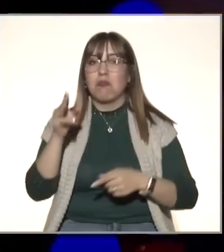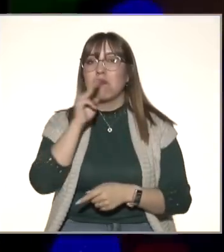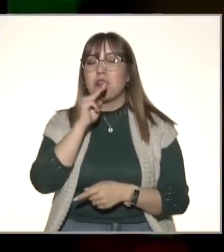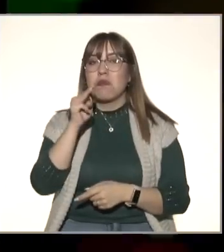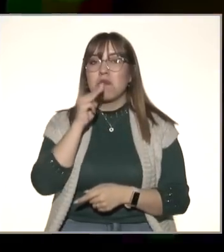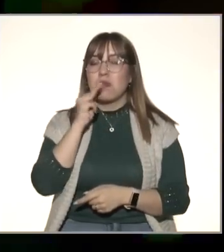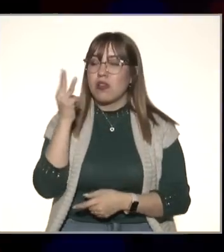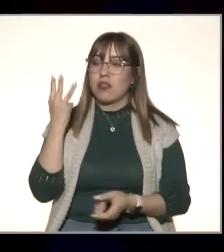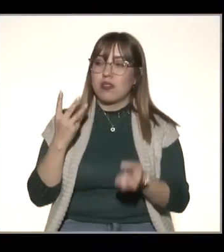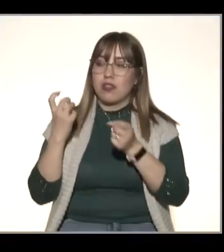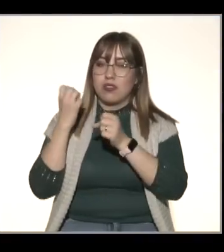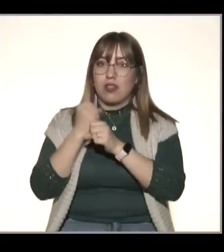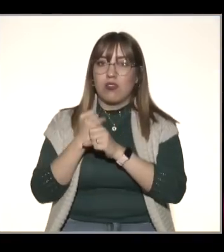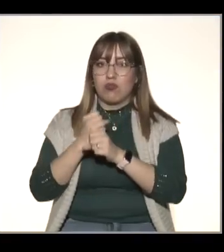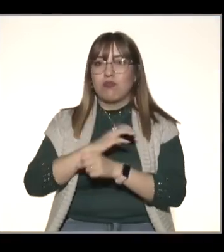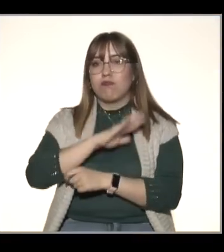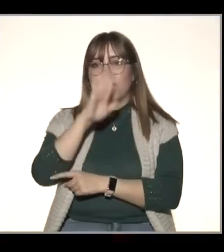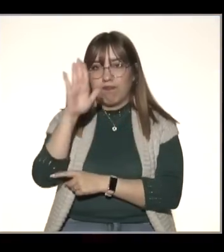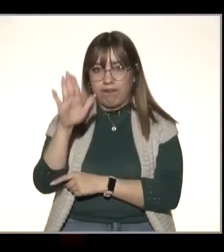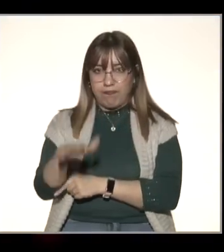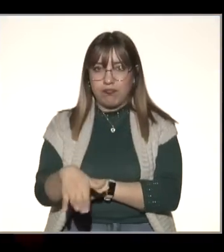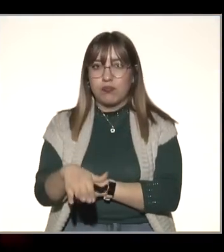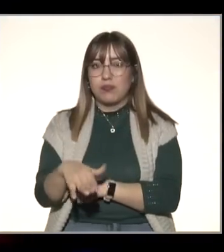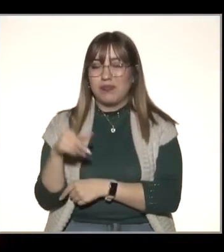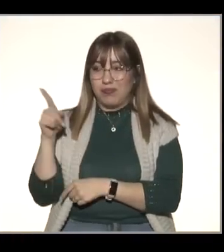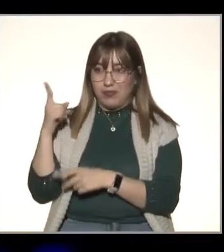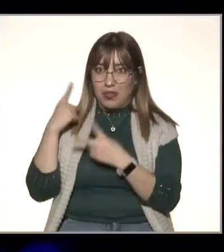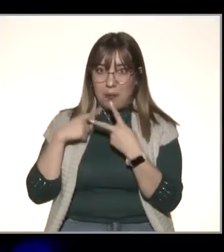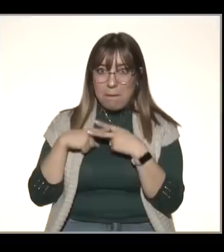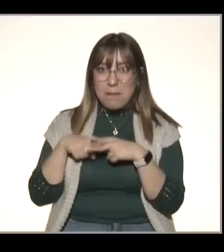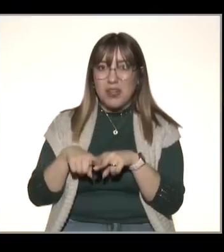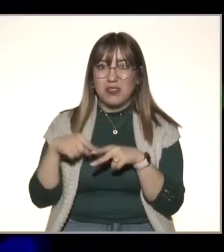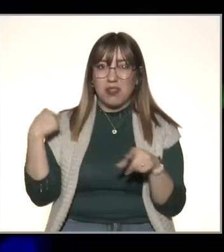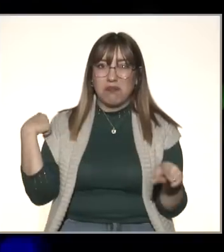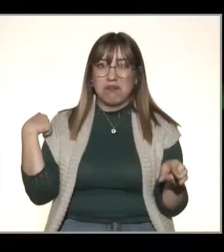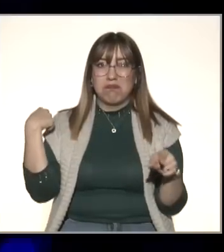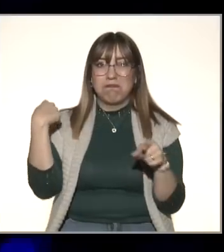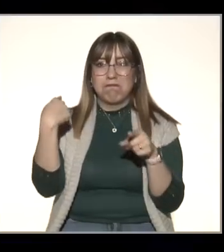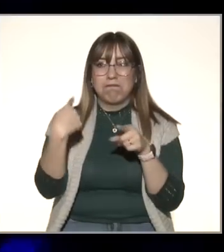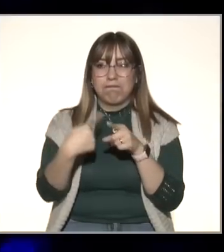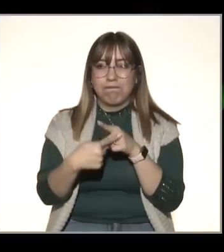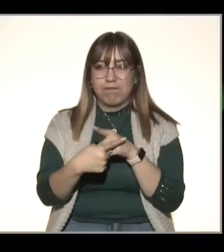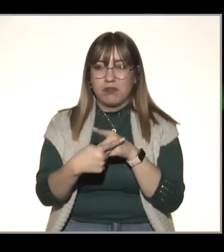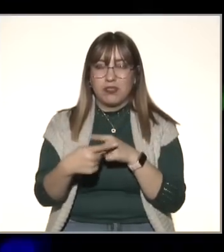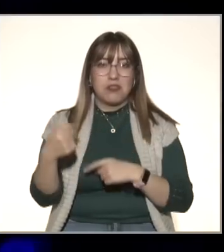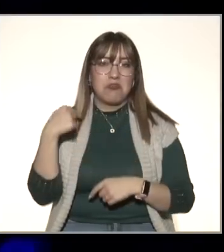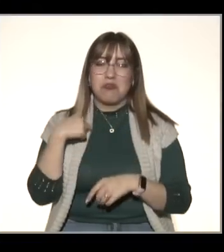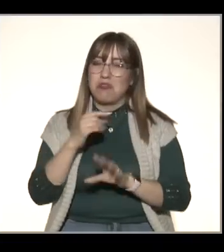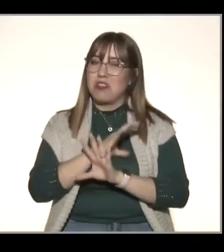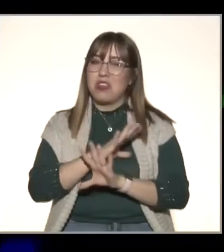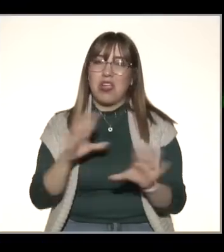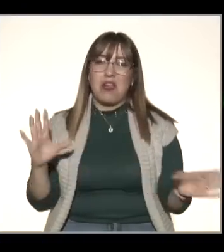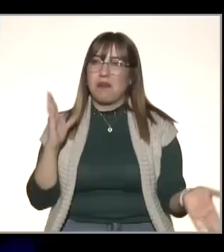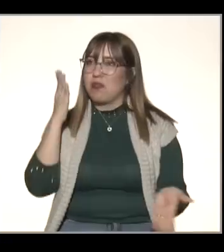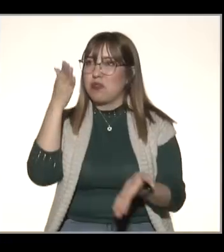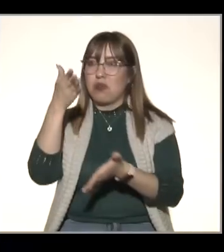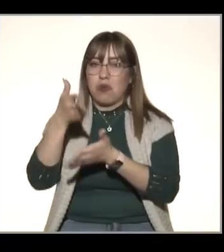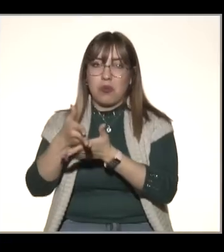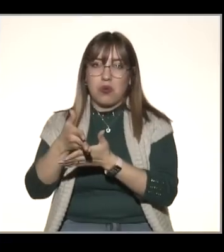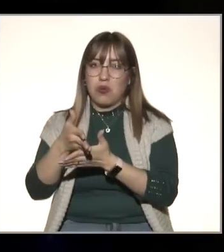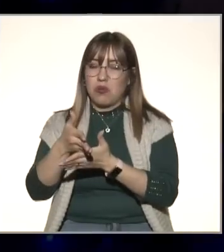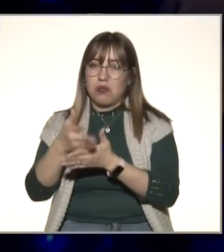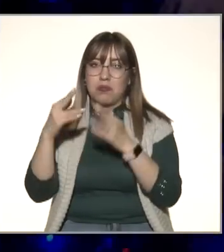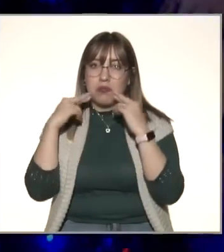hace 3 años y a partir de esa fecha yo no frecuento